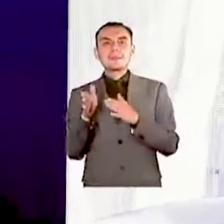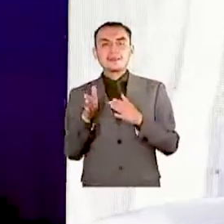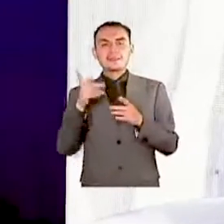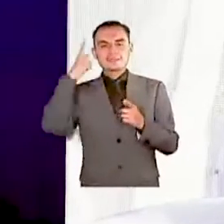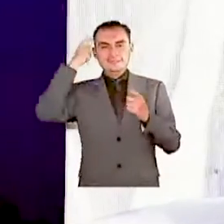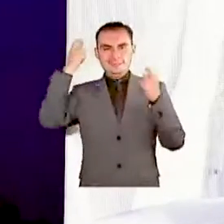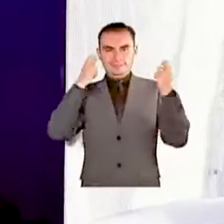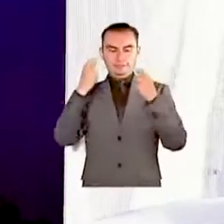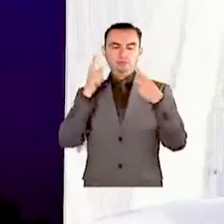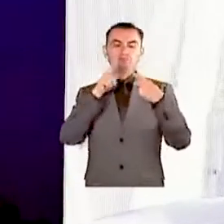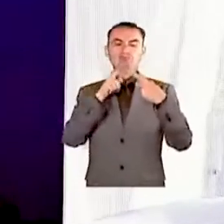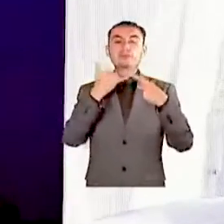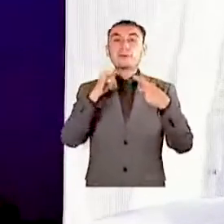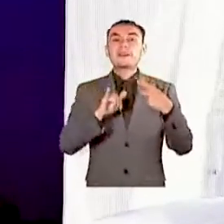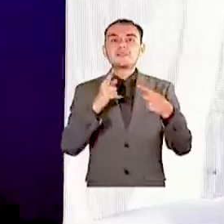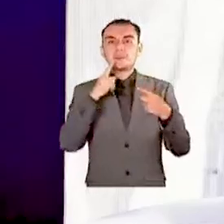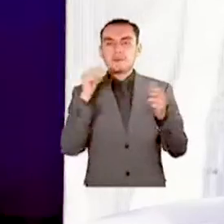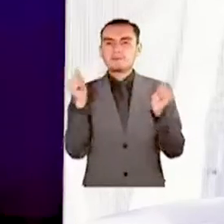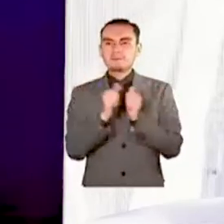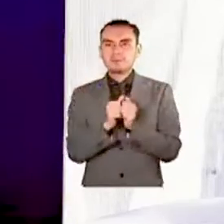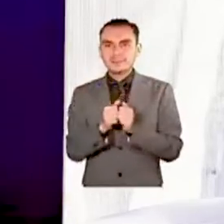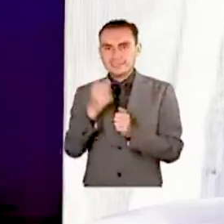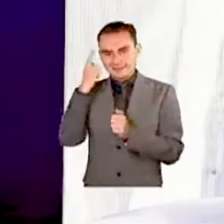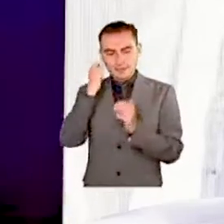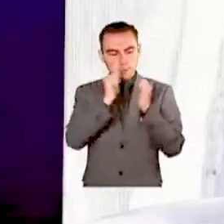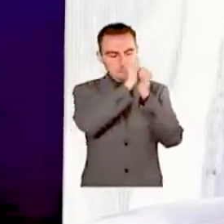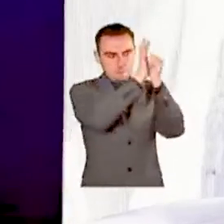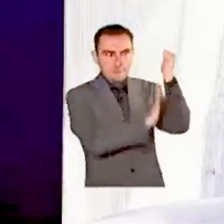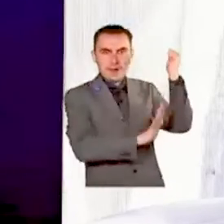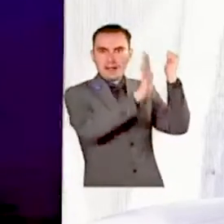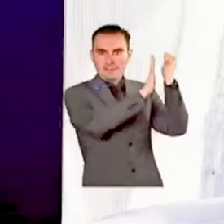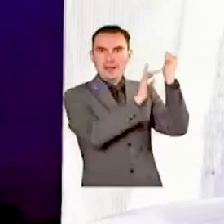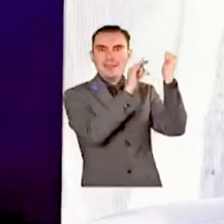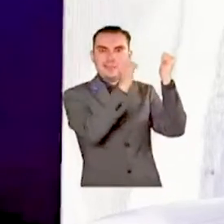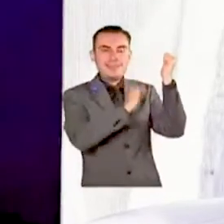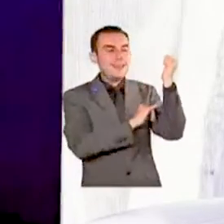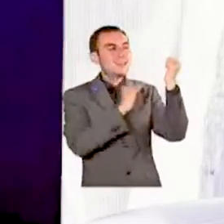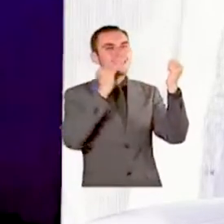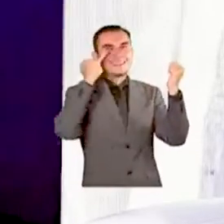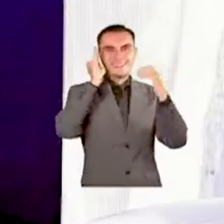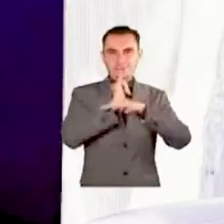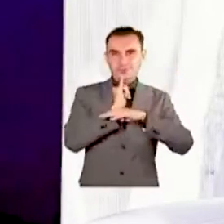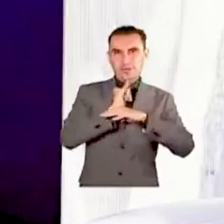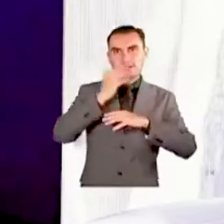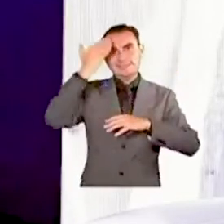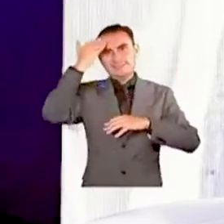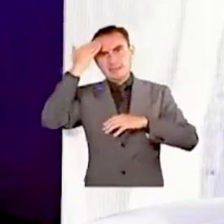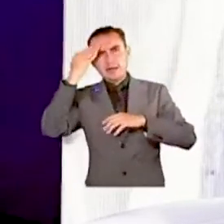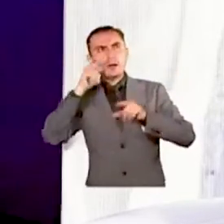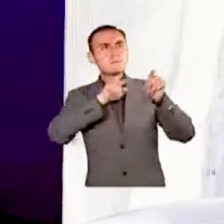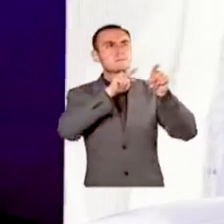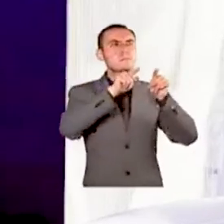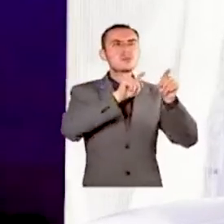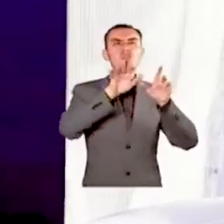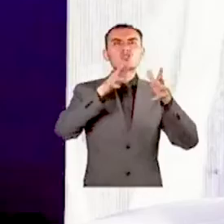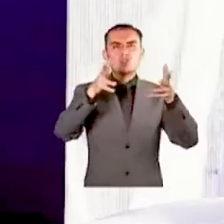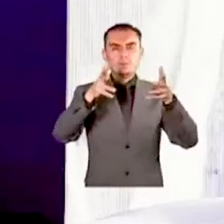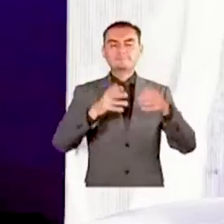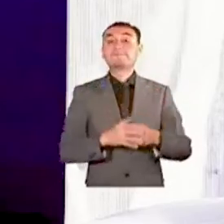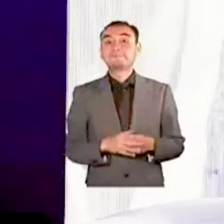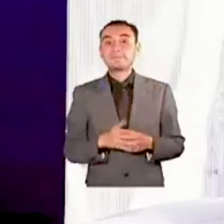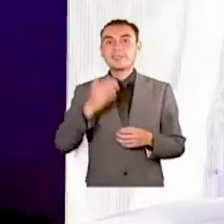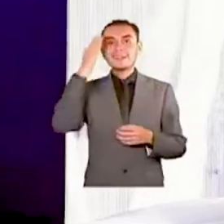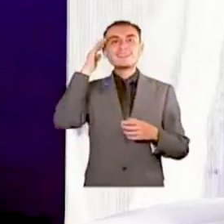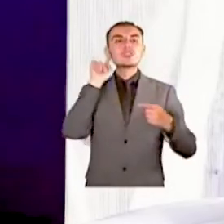debo mencionar que está acompañado por un mapa estratégico institucional que hace determinar el cumplimiento de